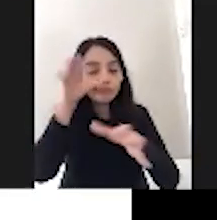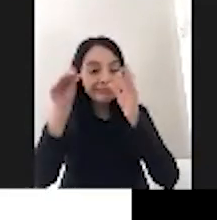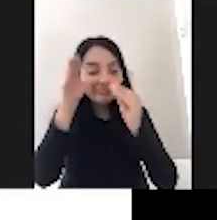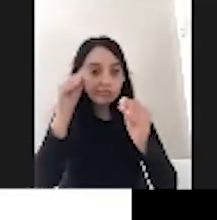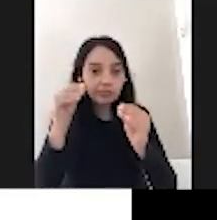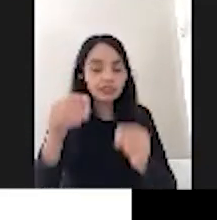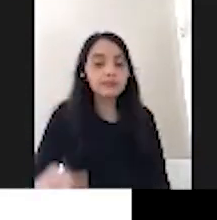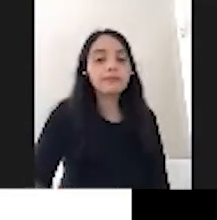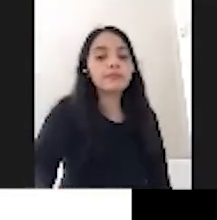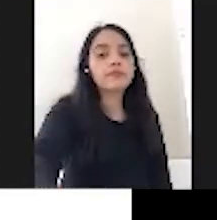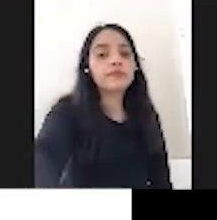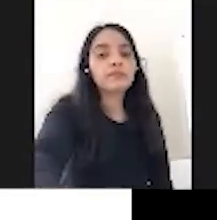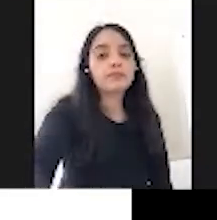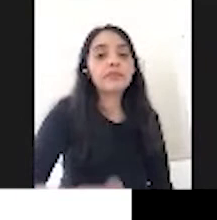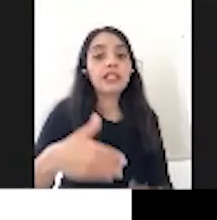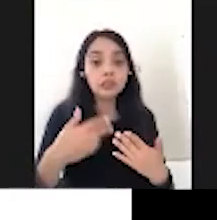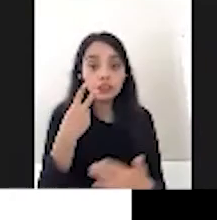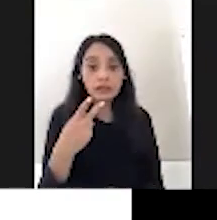tanto parece razonable